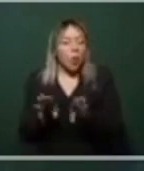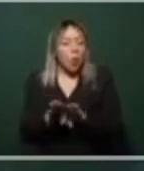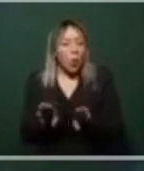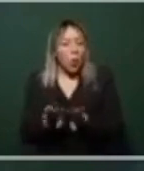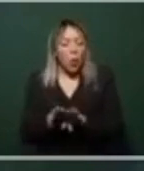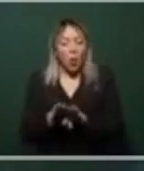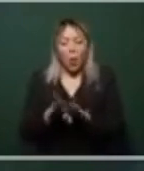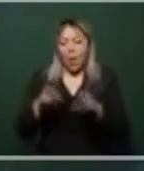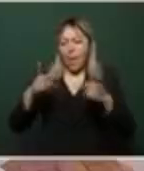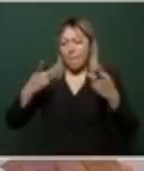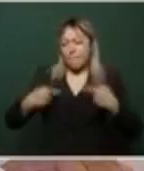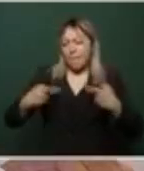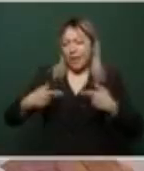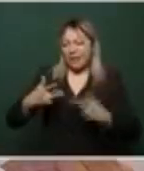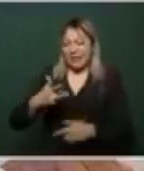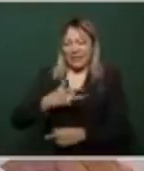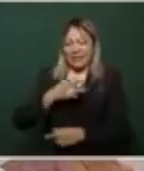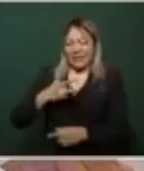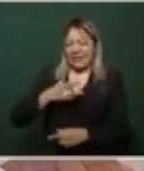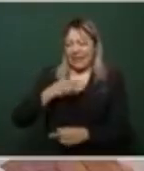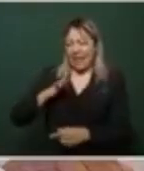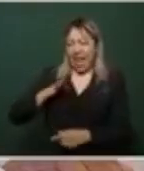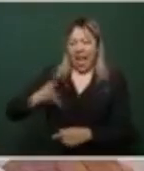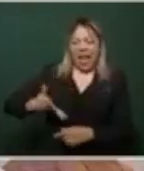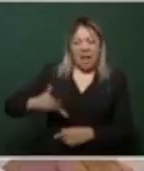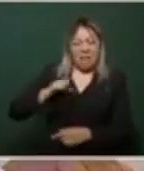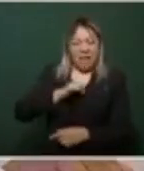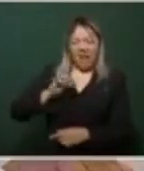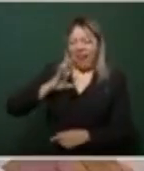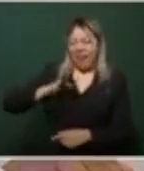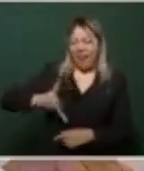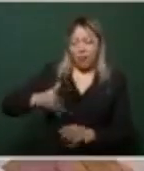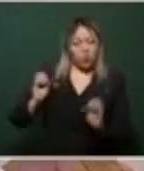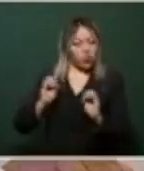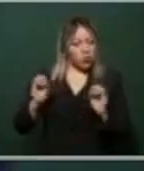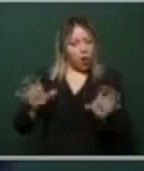se exalte los actos delictivos.